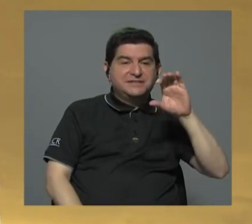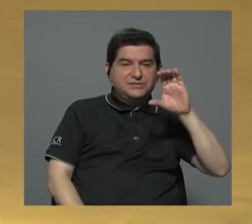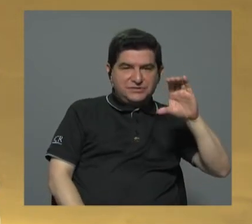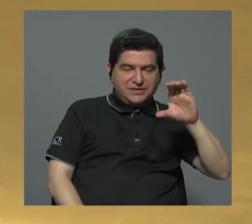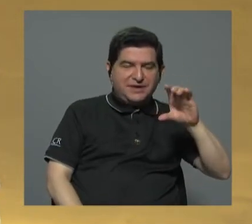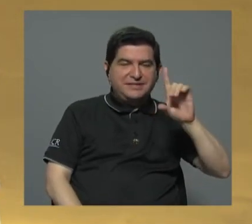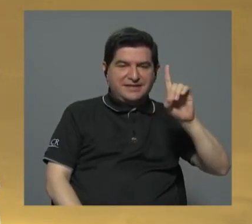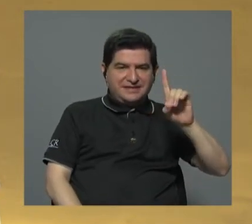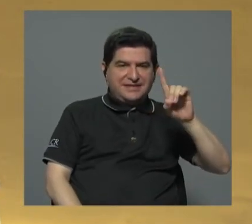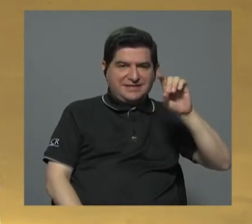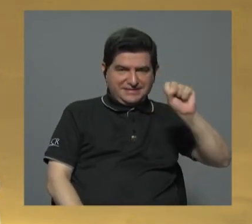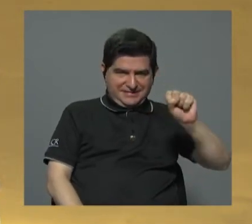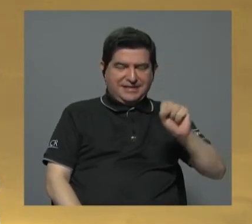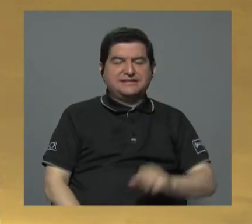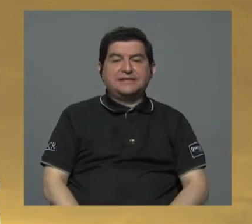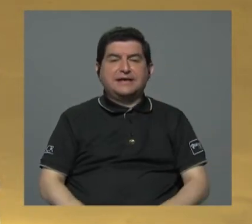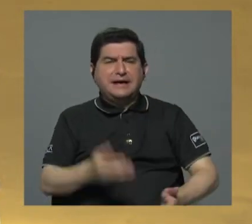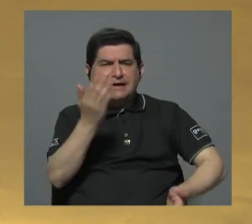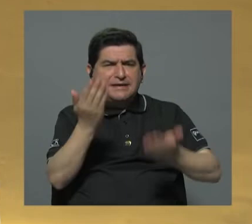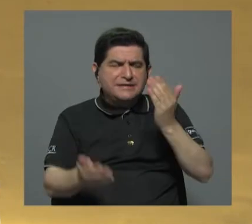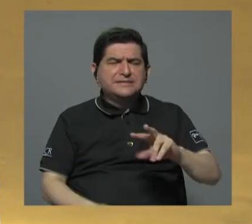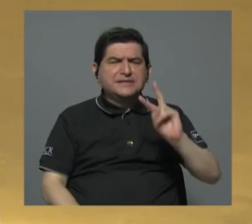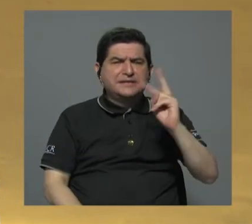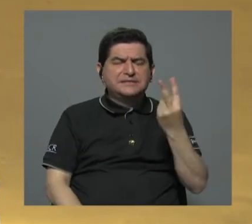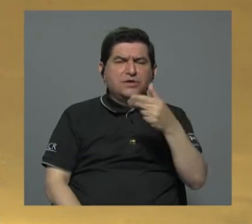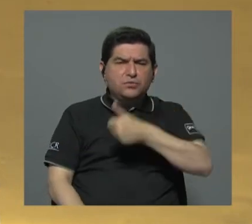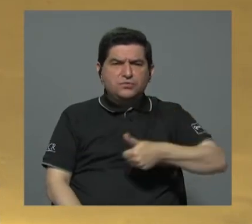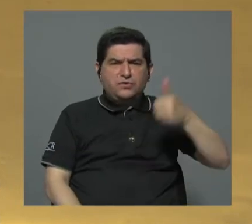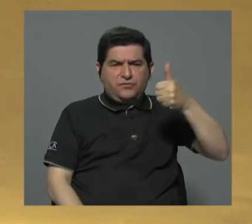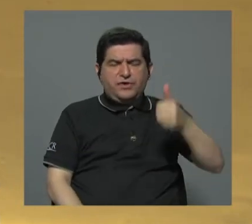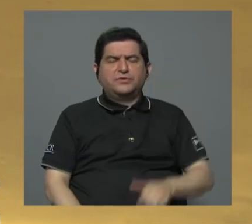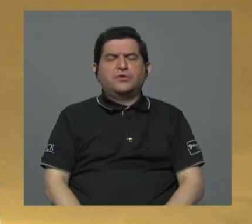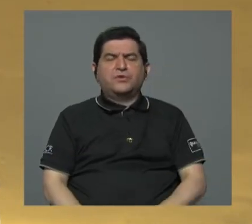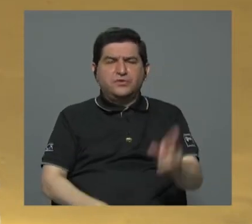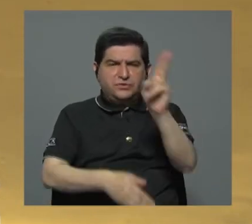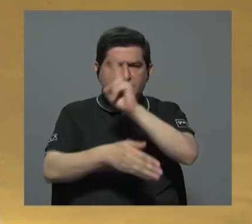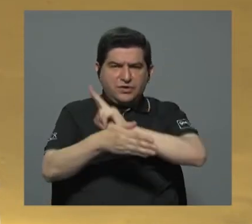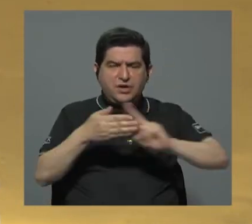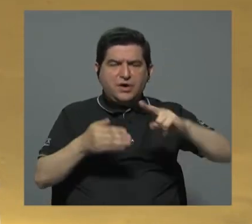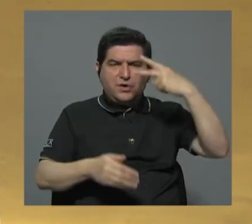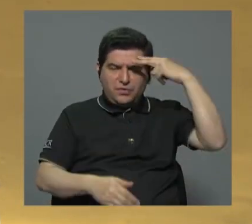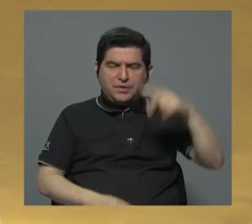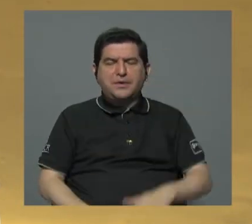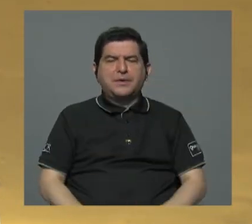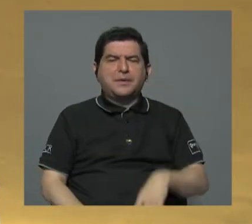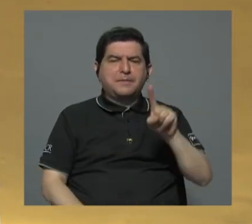Salazar, quien posiblemente fue el segundo rector de la Universidad de México, quien en